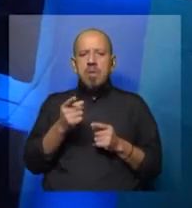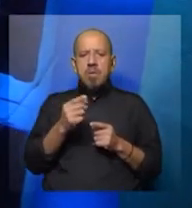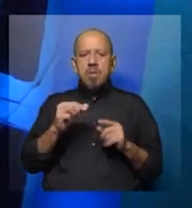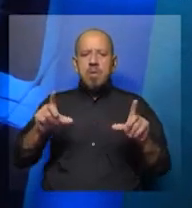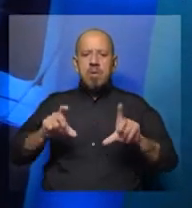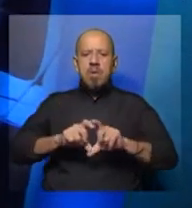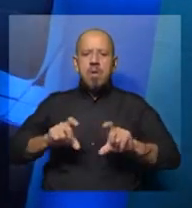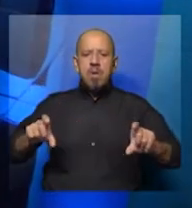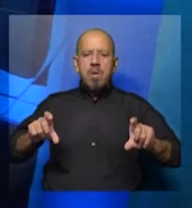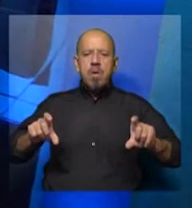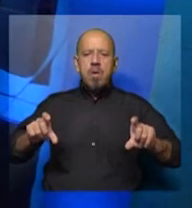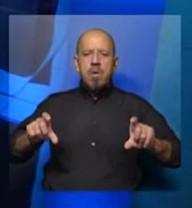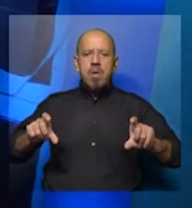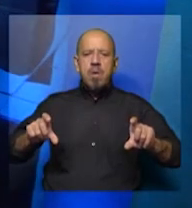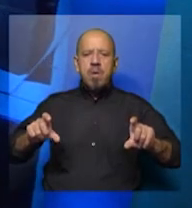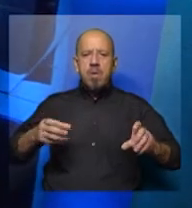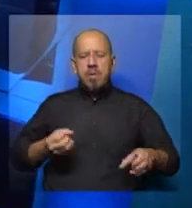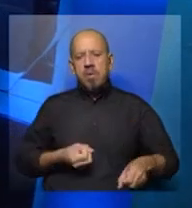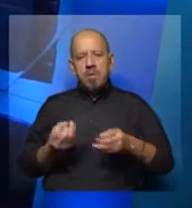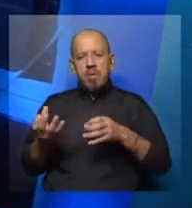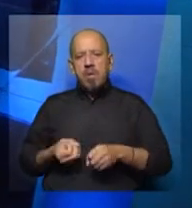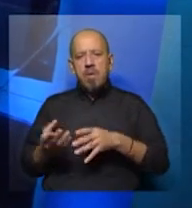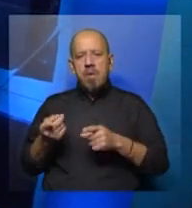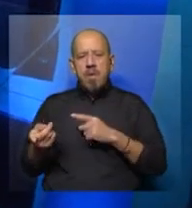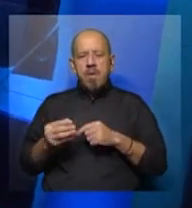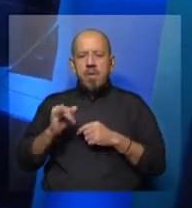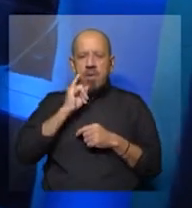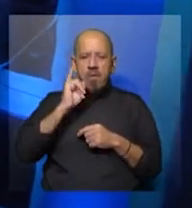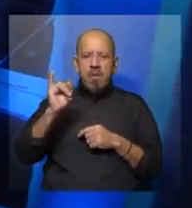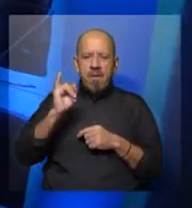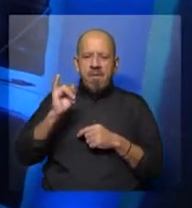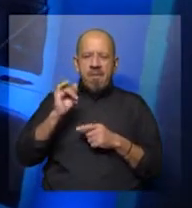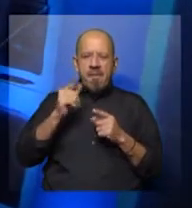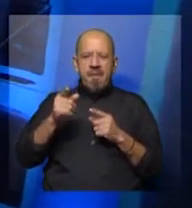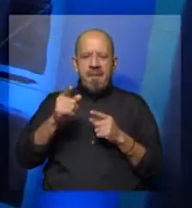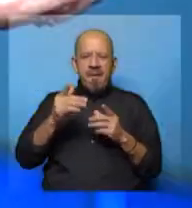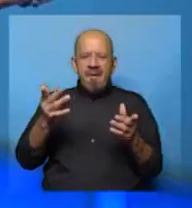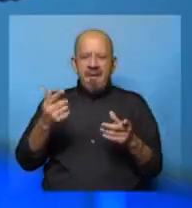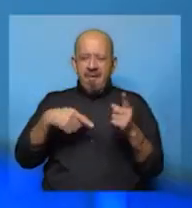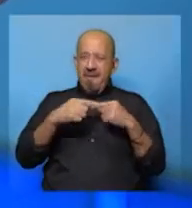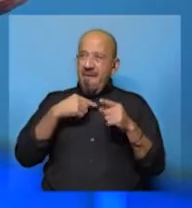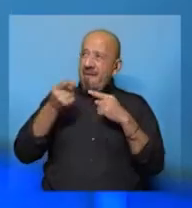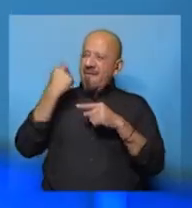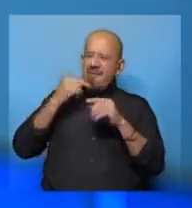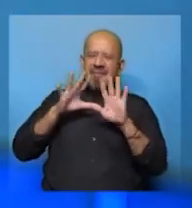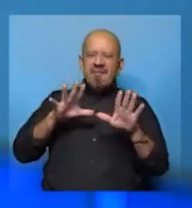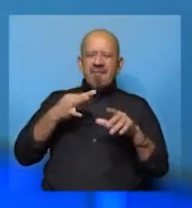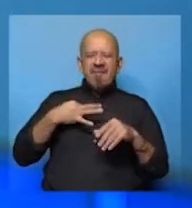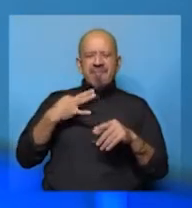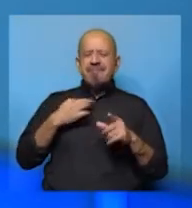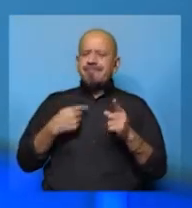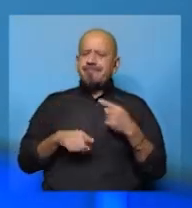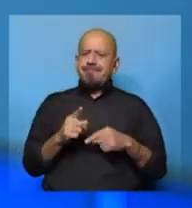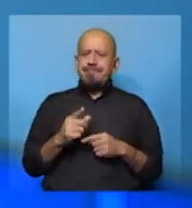de vehículos que tiraban para fuera y se hizo la denuncia parce un siglo pero fue hace 10 años